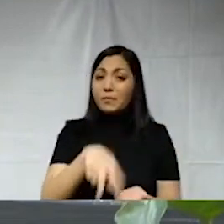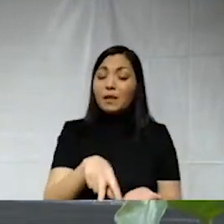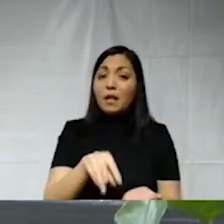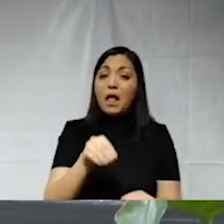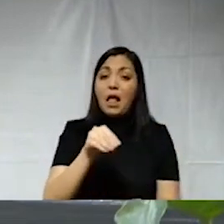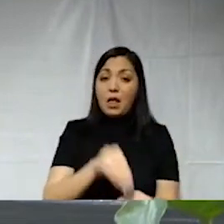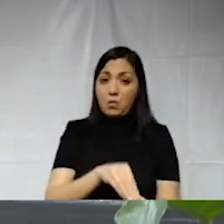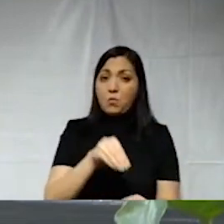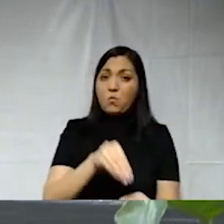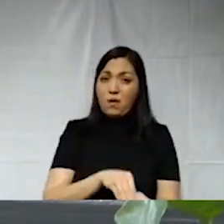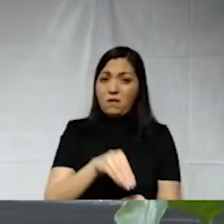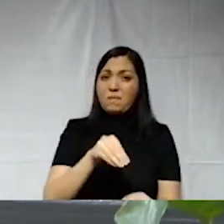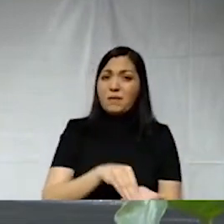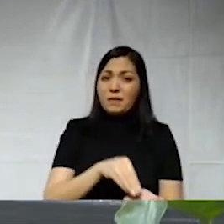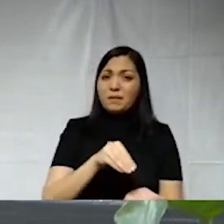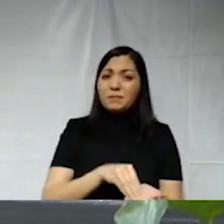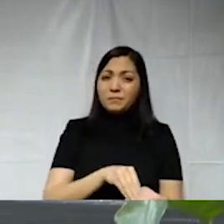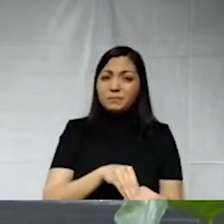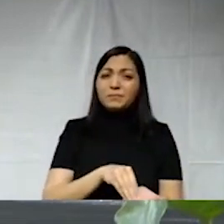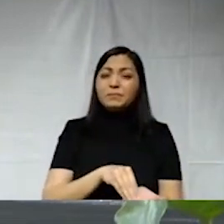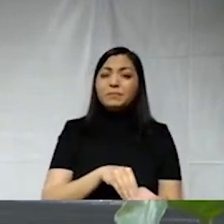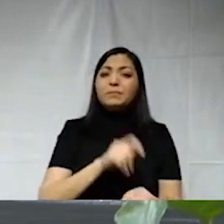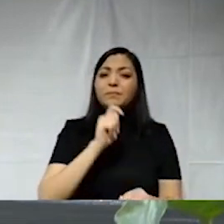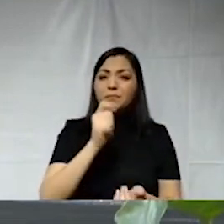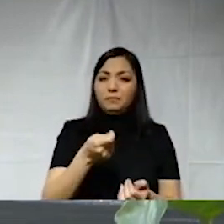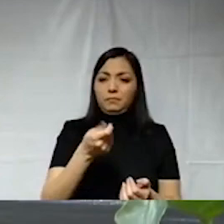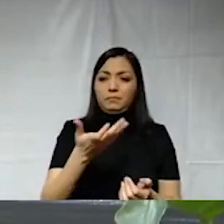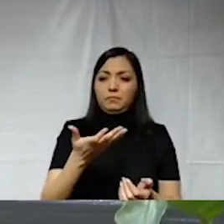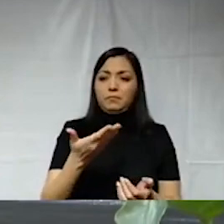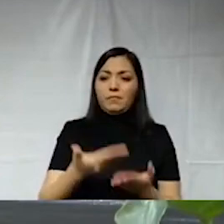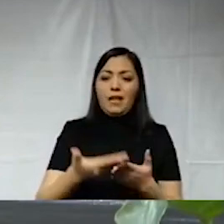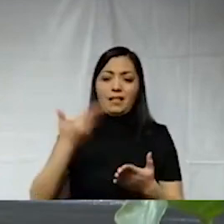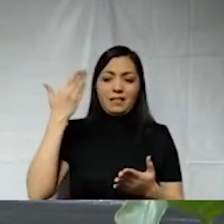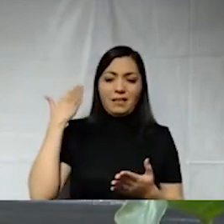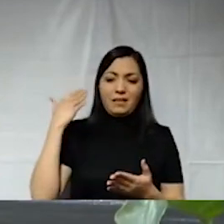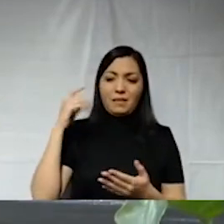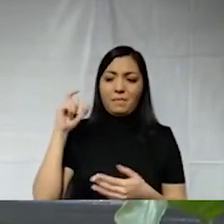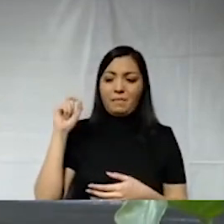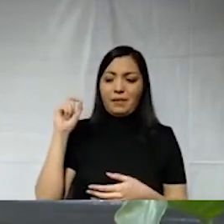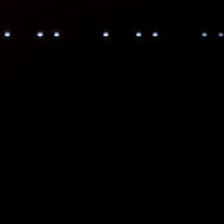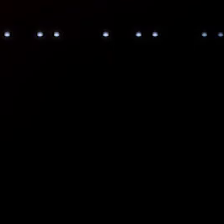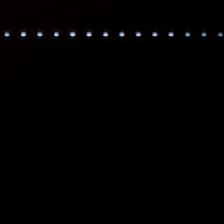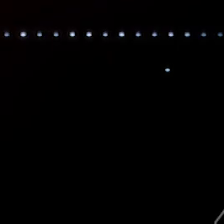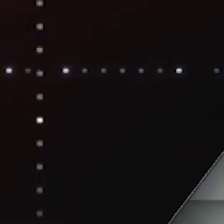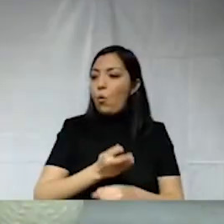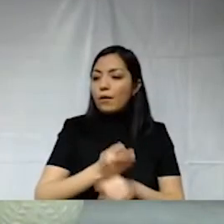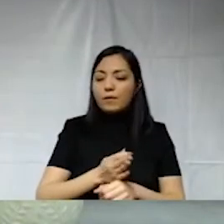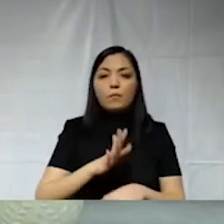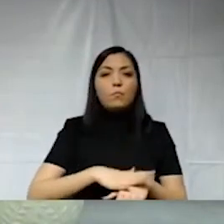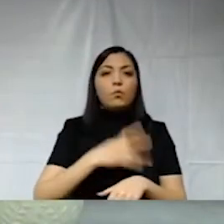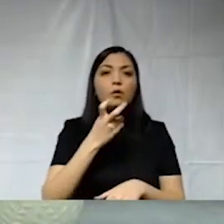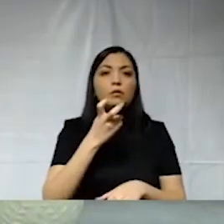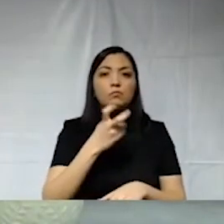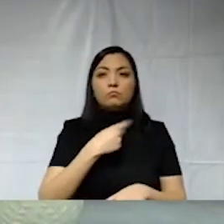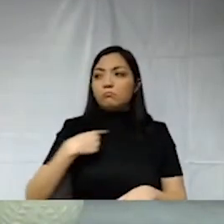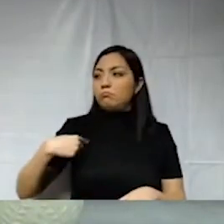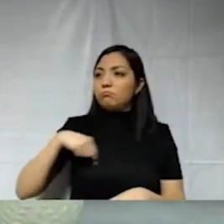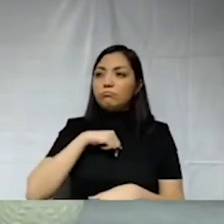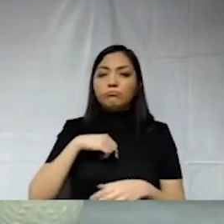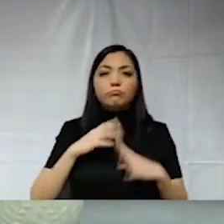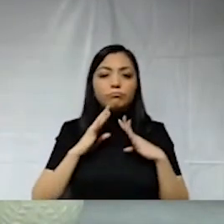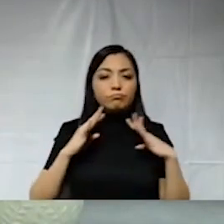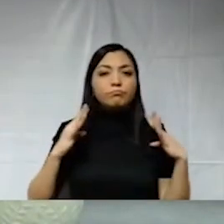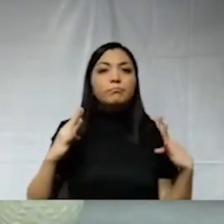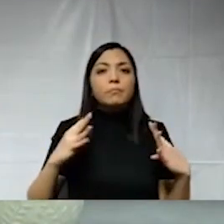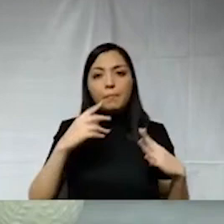arriba Cuál es la forma de de causar daño modificando de acatar lo que ordena el